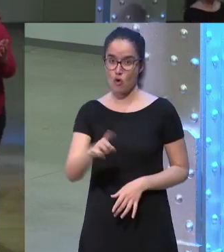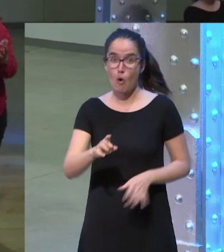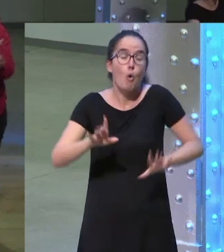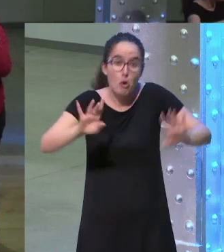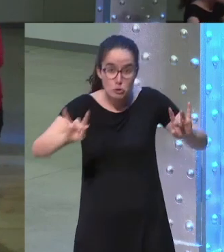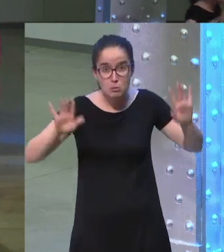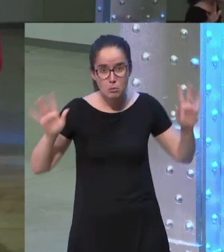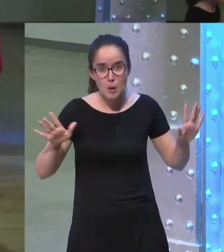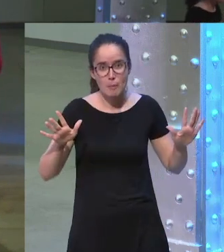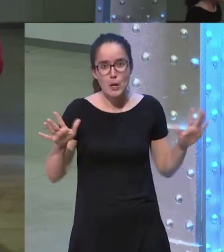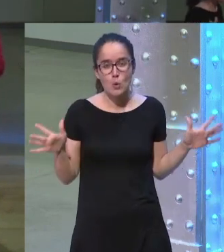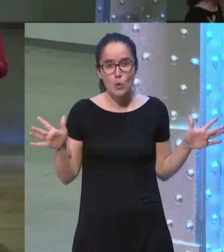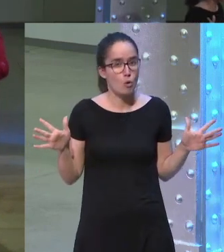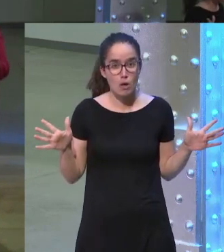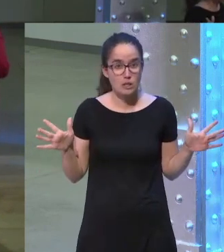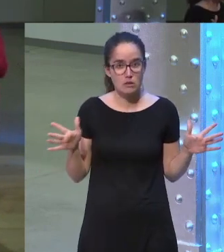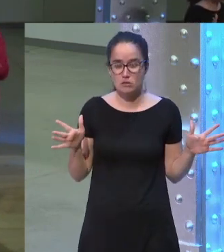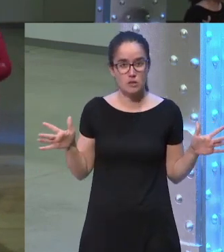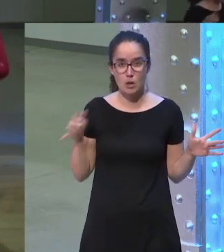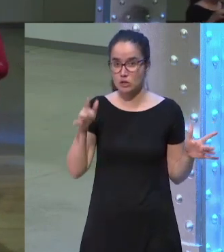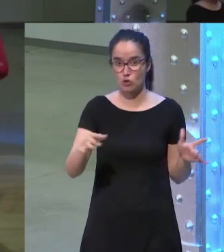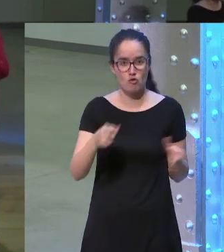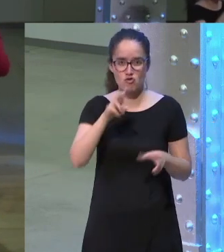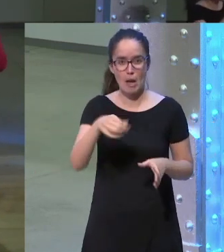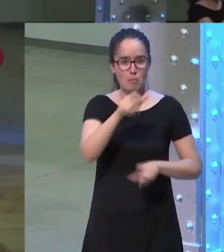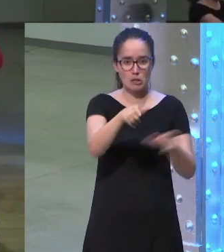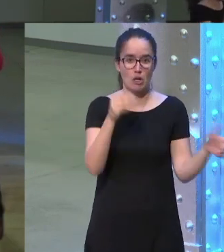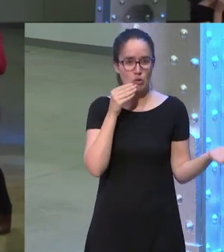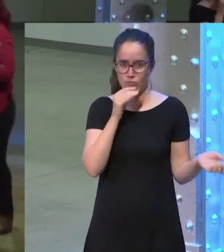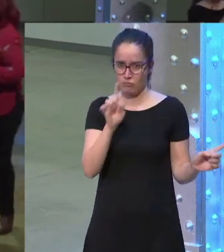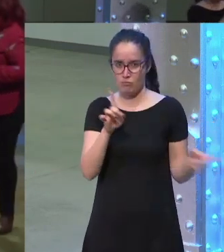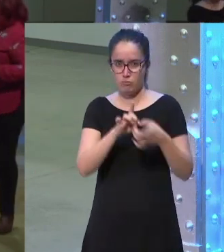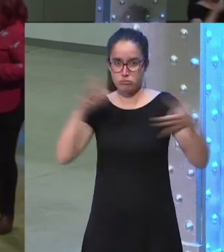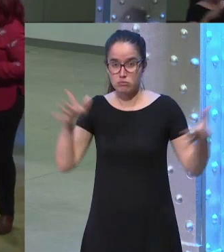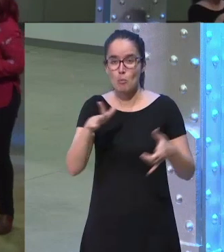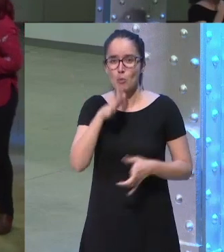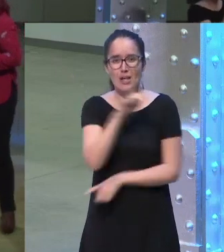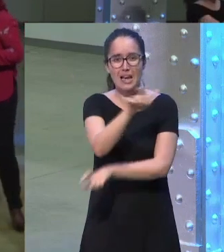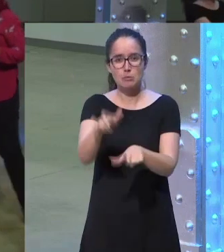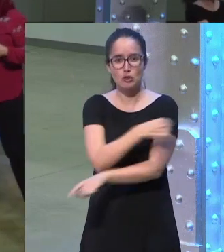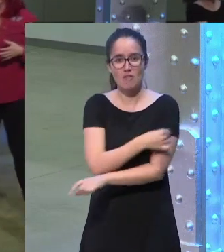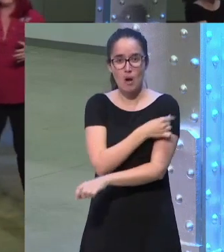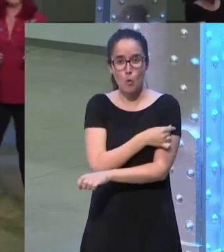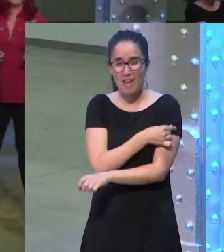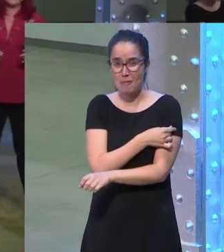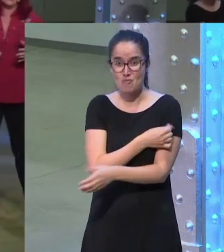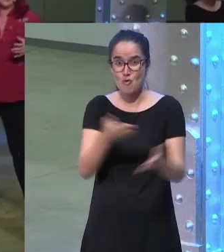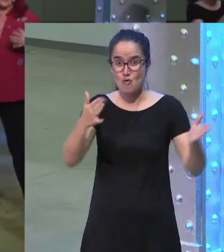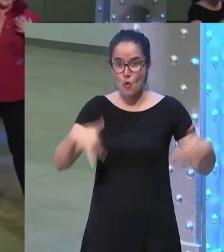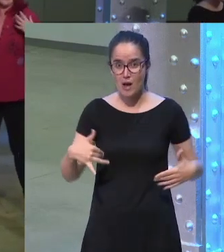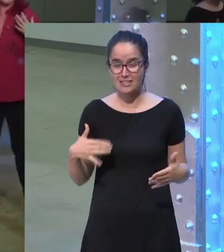sí, pero no se trata de que la gente sea tonta. ¿Por qué la gente deja de vacunar? Tiene que ver en la